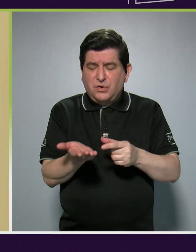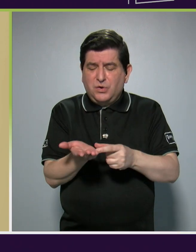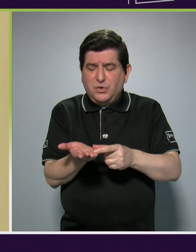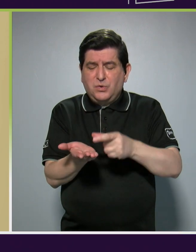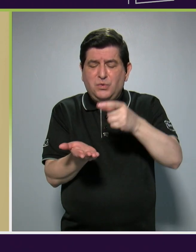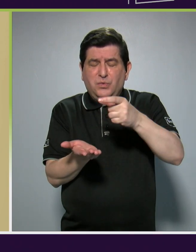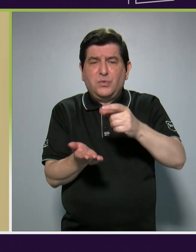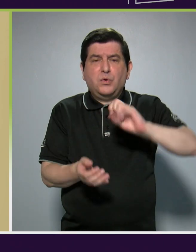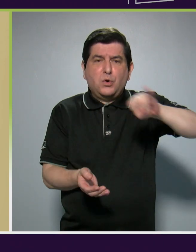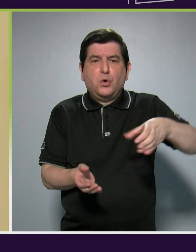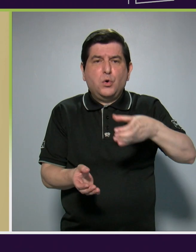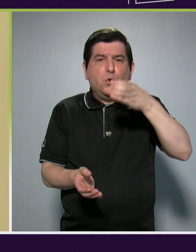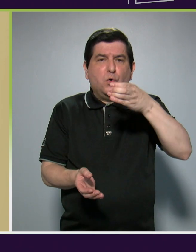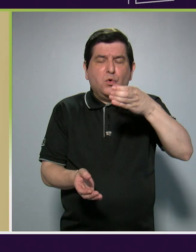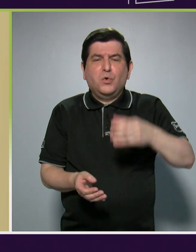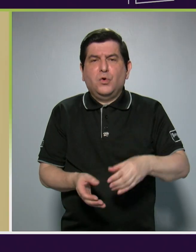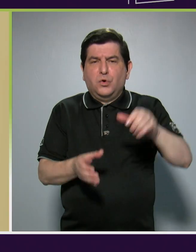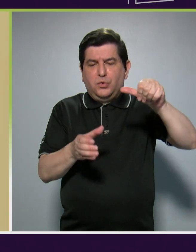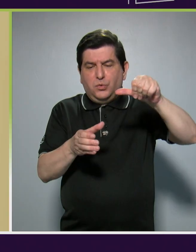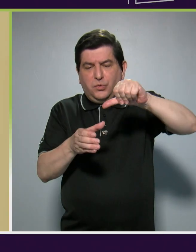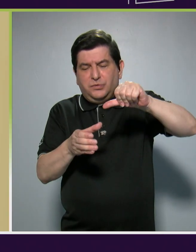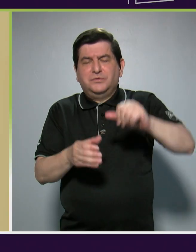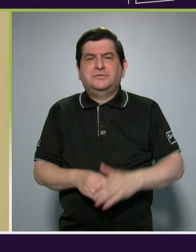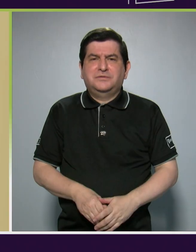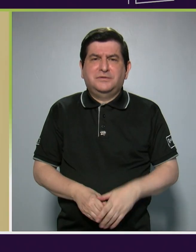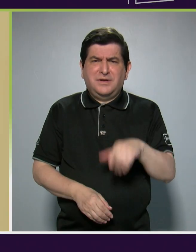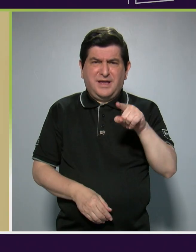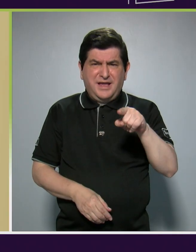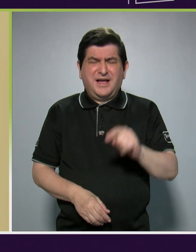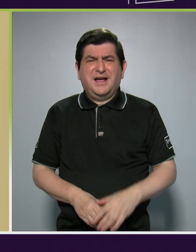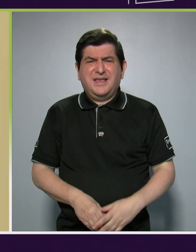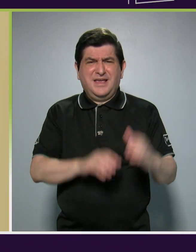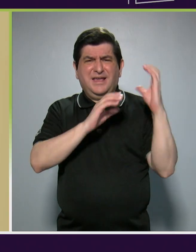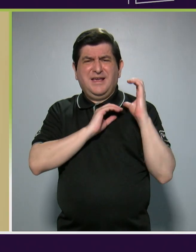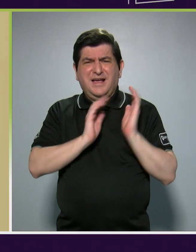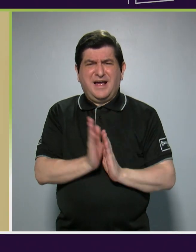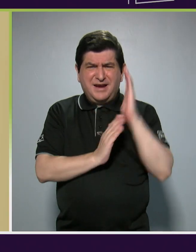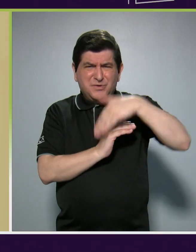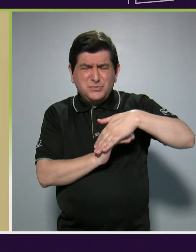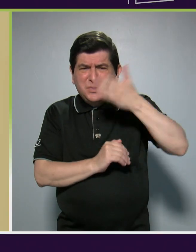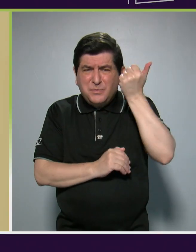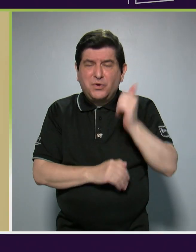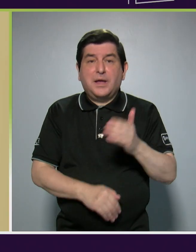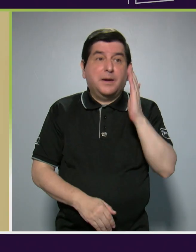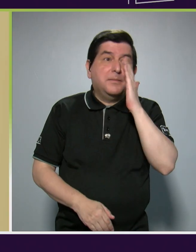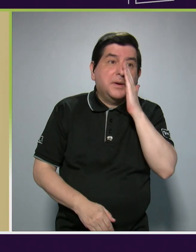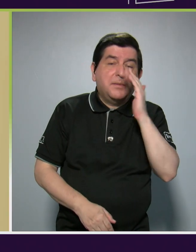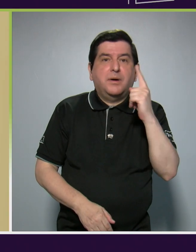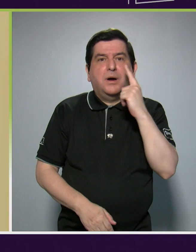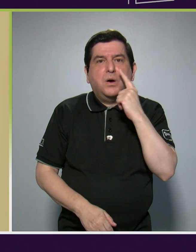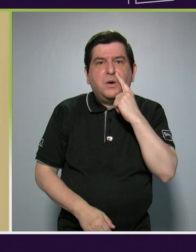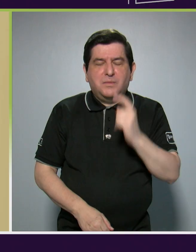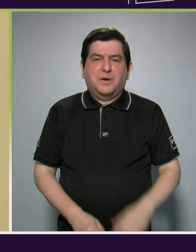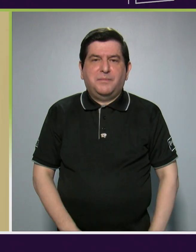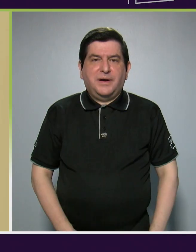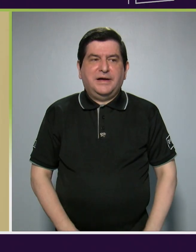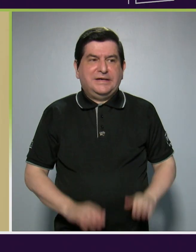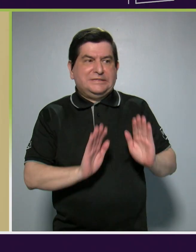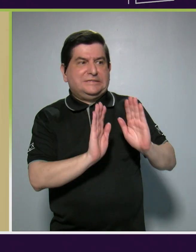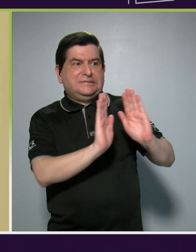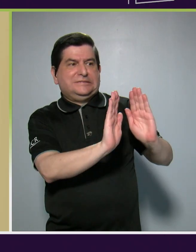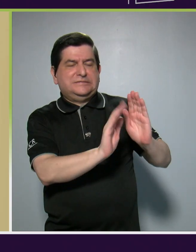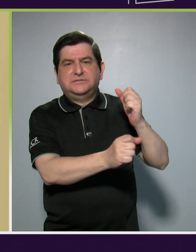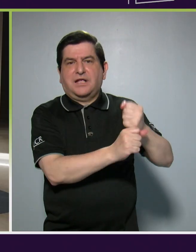lo tomaba. ¿Por qué constituye una carga desproporcionada? Porque ese papá o esa mamá tienen que dejar su